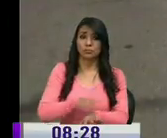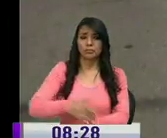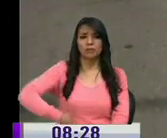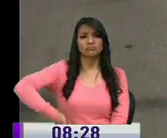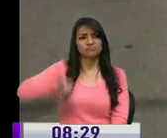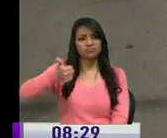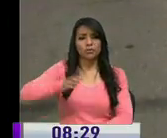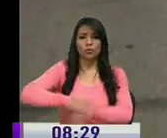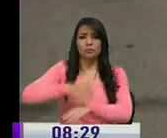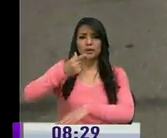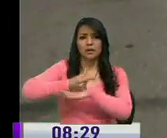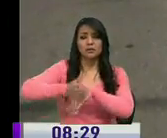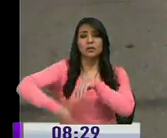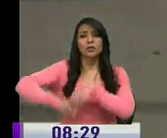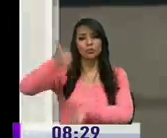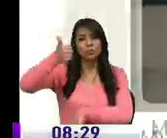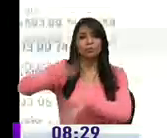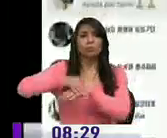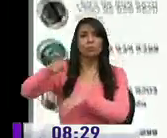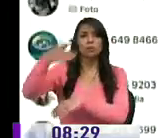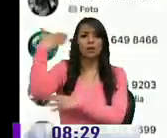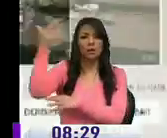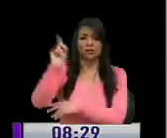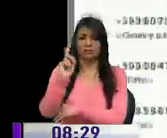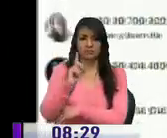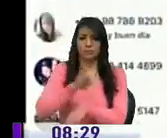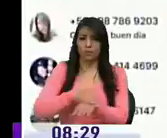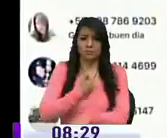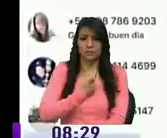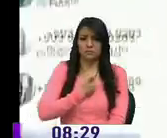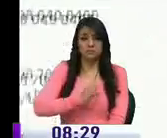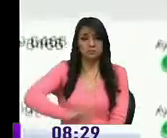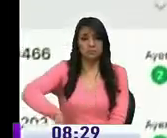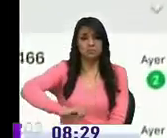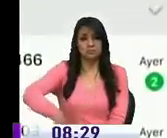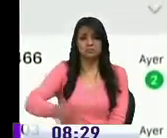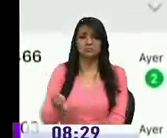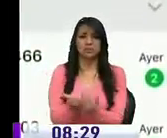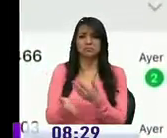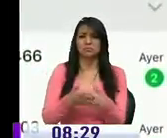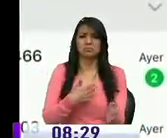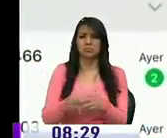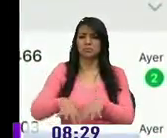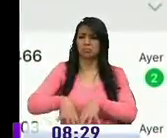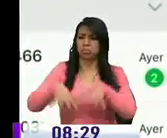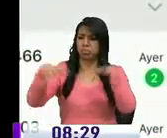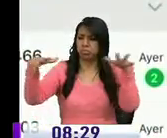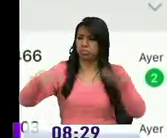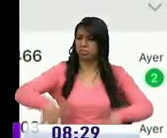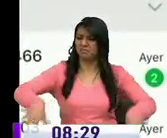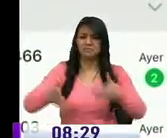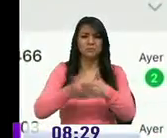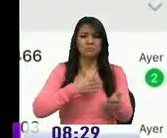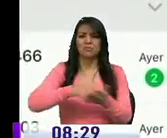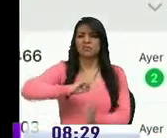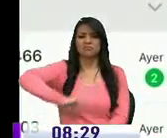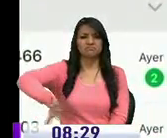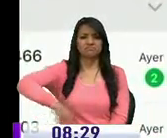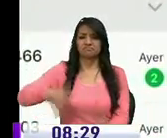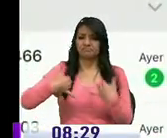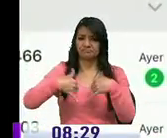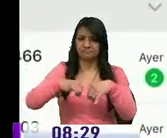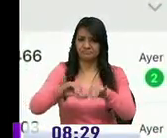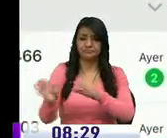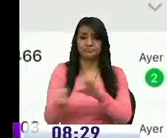alcalde, al gerente, nosotros. Ahí votamos, y ahí están. No nos importa la asepsia, no nos importa absolutamente nada. Buenos